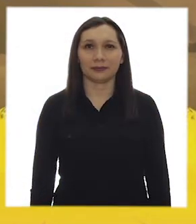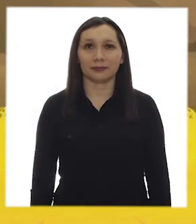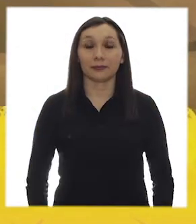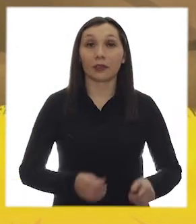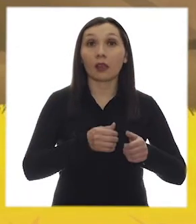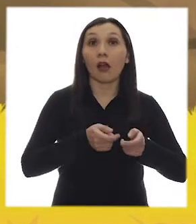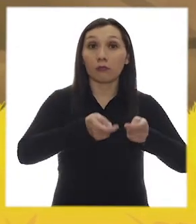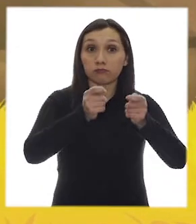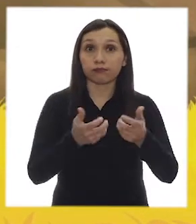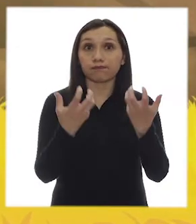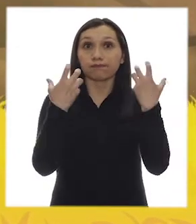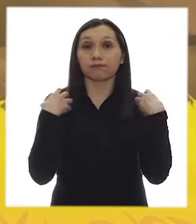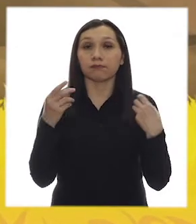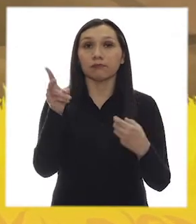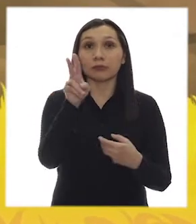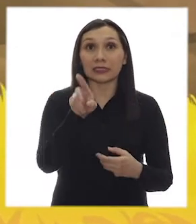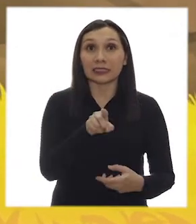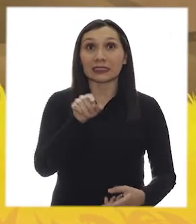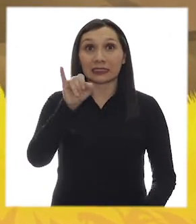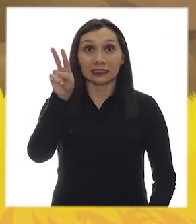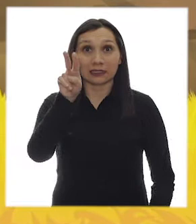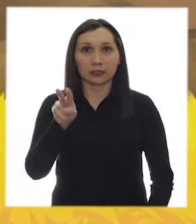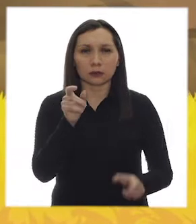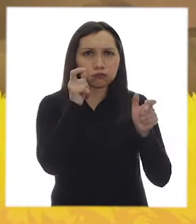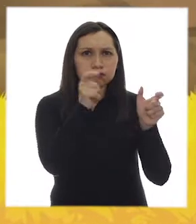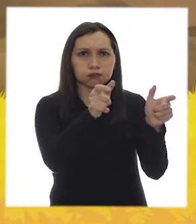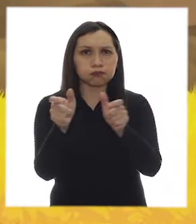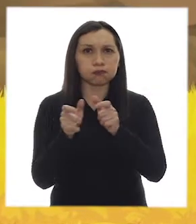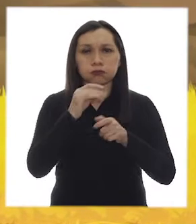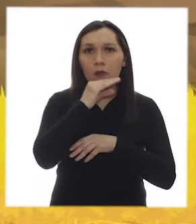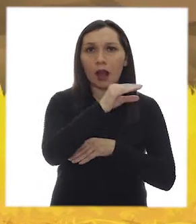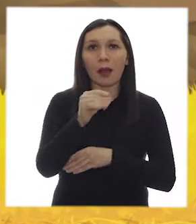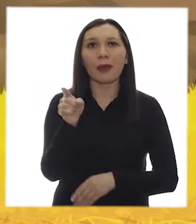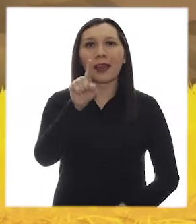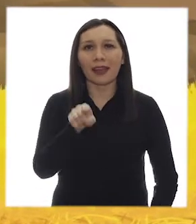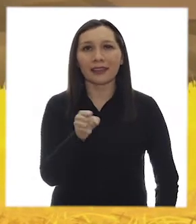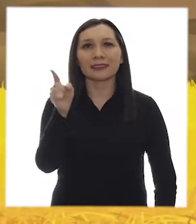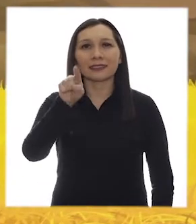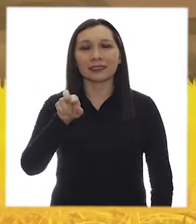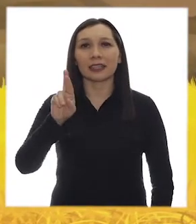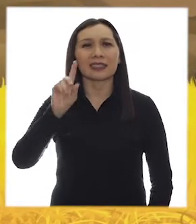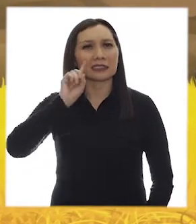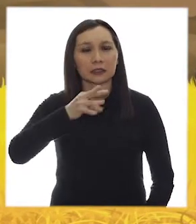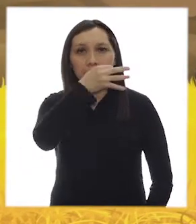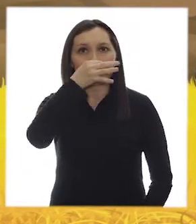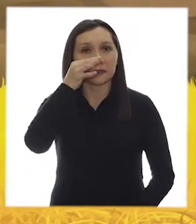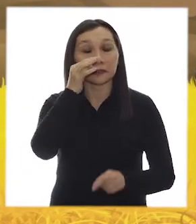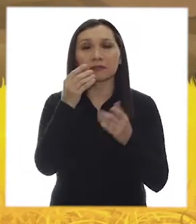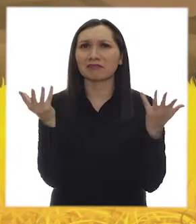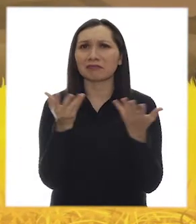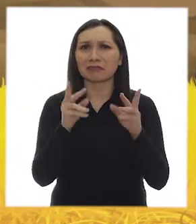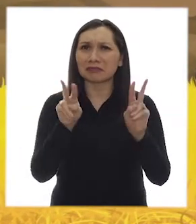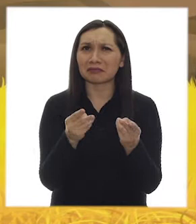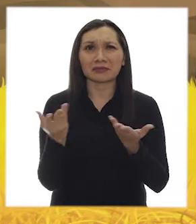Las competencias de la CIS son fiscalizar a los servicios sanitarios rurales, SSR, sin fines de lucro, es